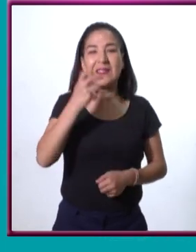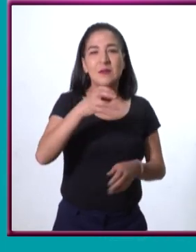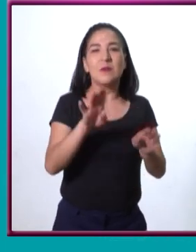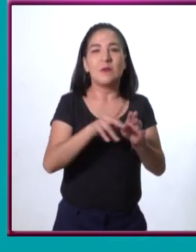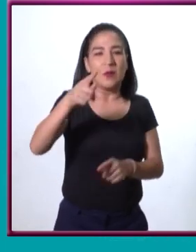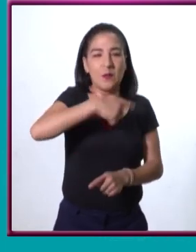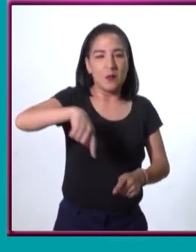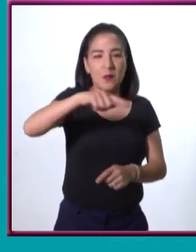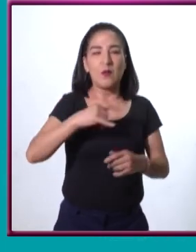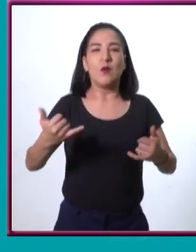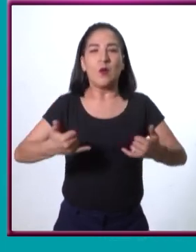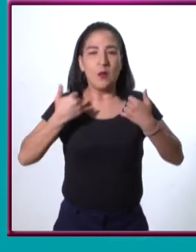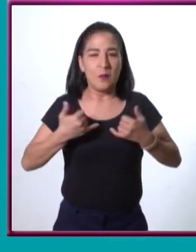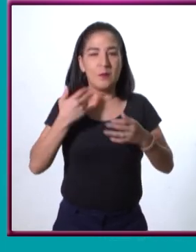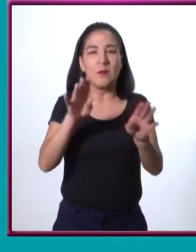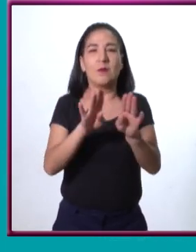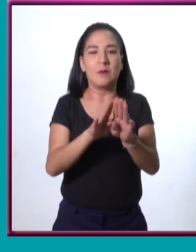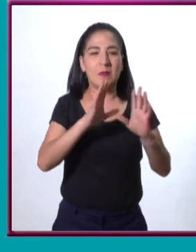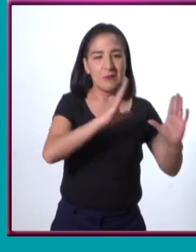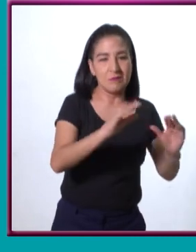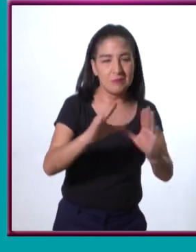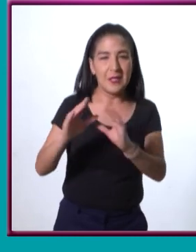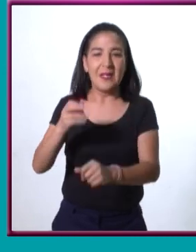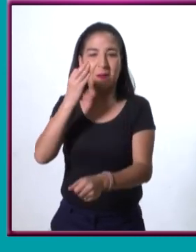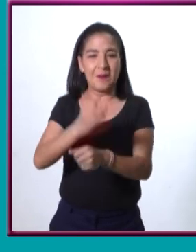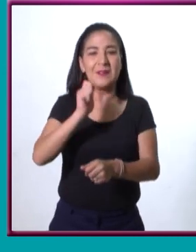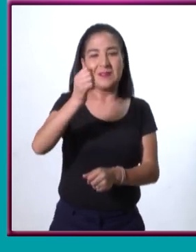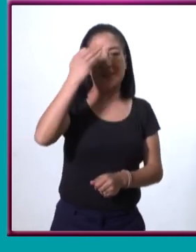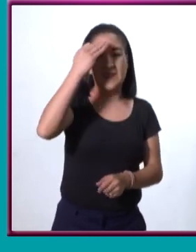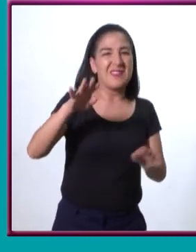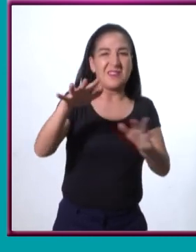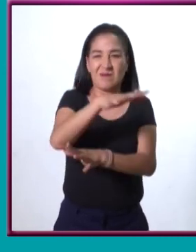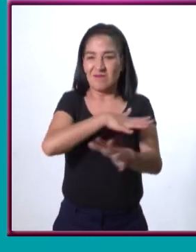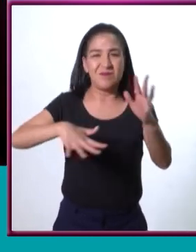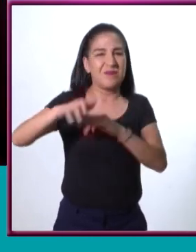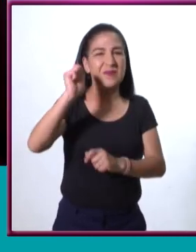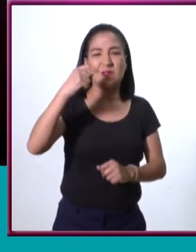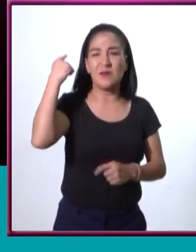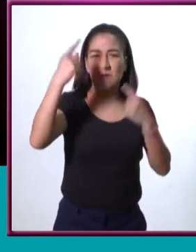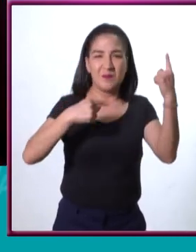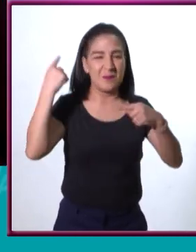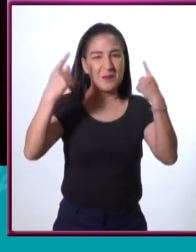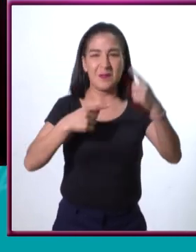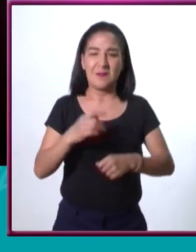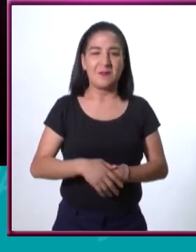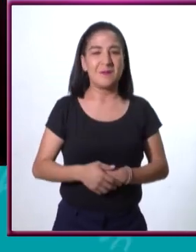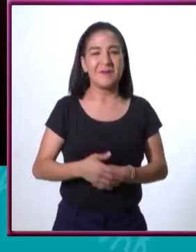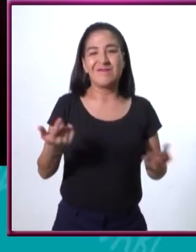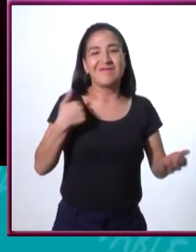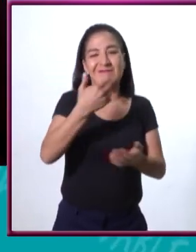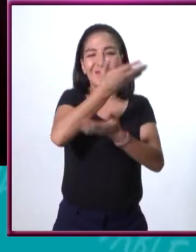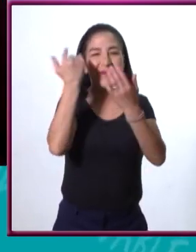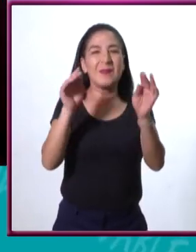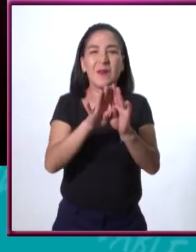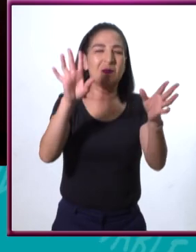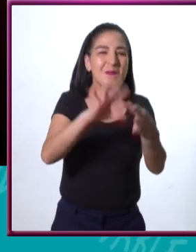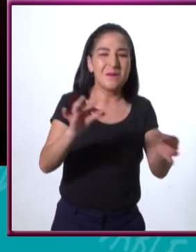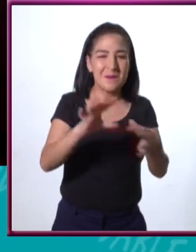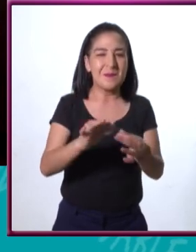social debe ser muy importante y más en estos tiempos que estamos vueltos locos todos. No sabría decirte o no creo